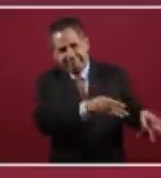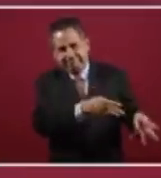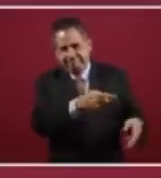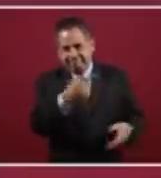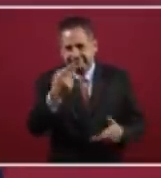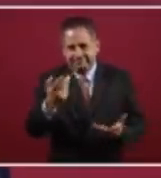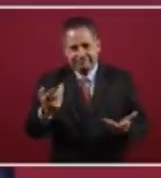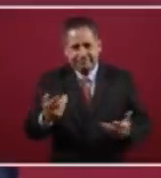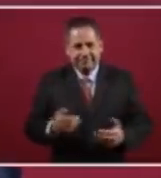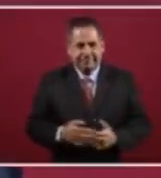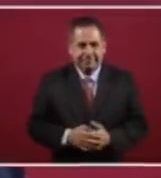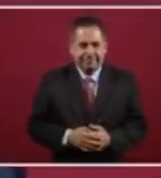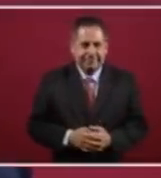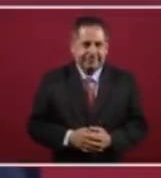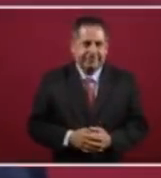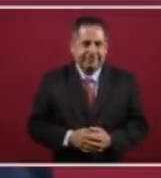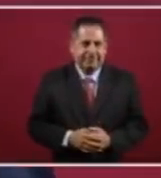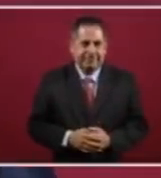Entonces,